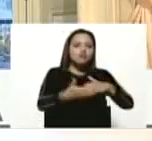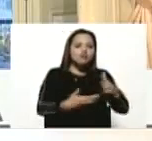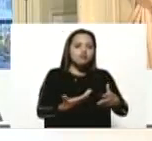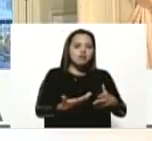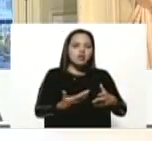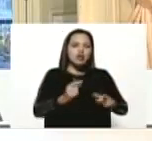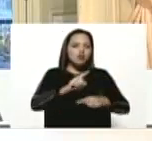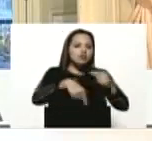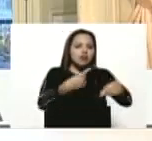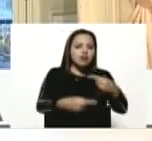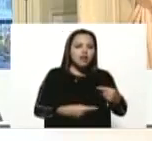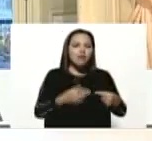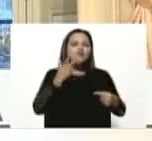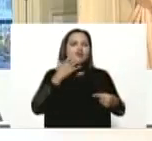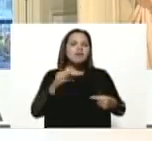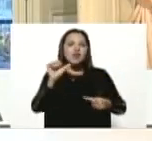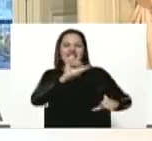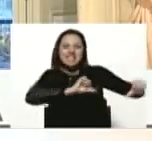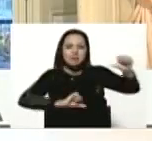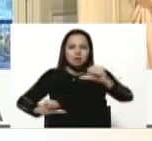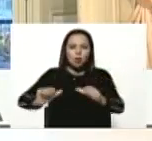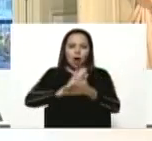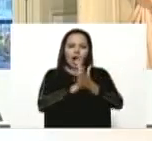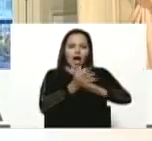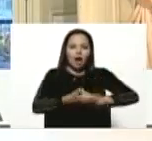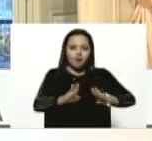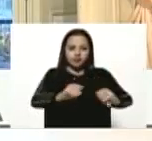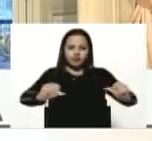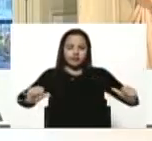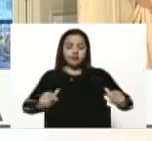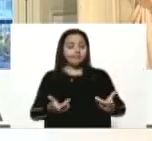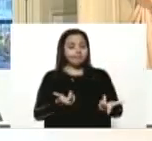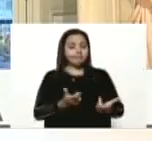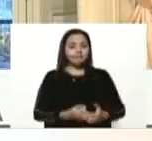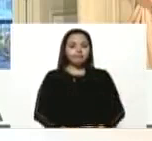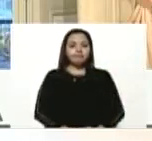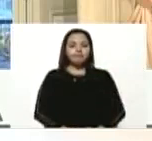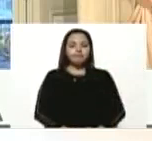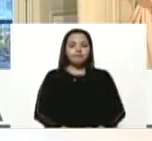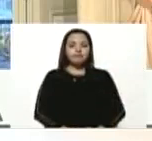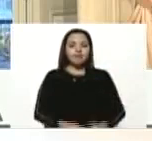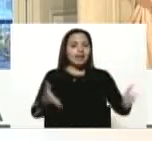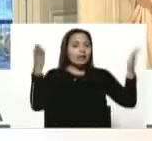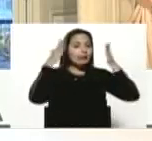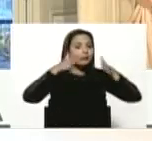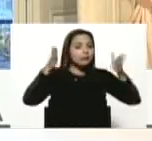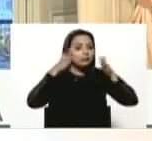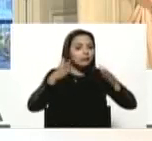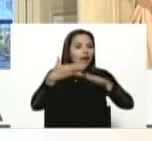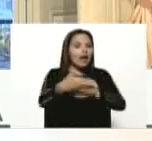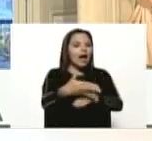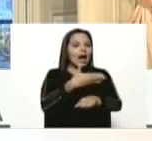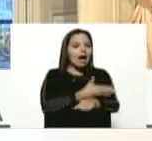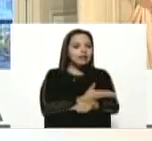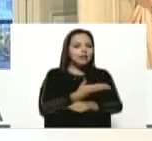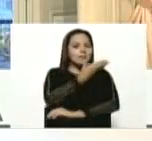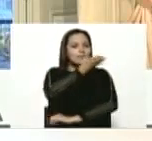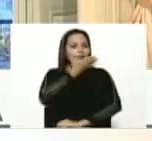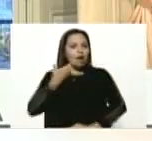sembradío con químicos asesinos. La asesoría a tiempo para la